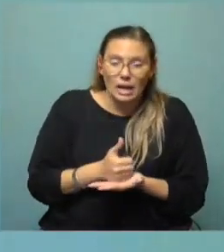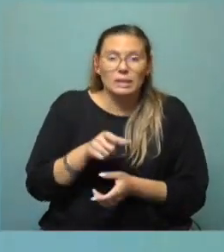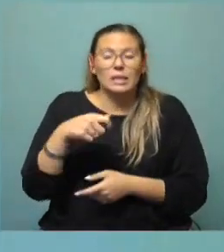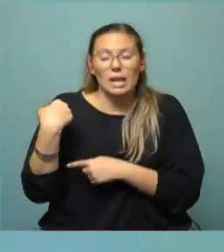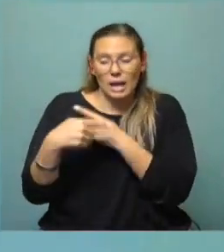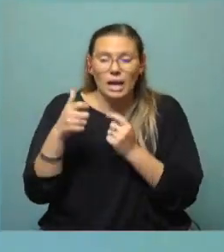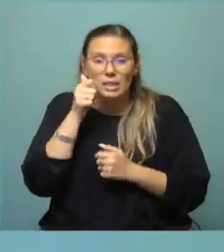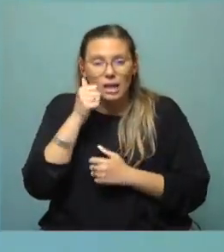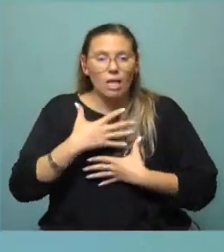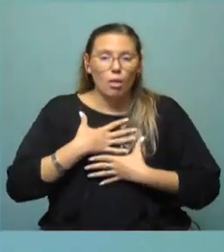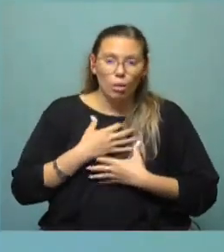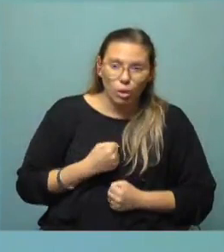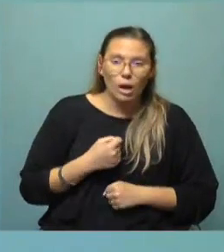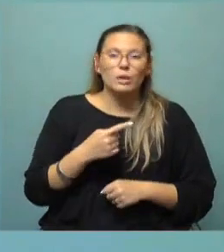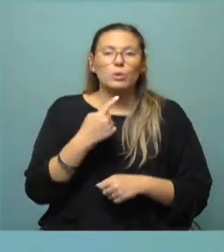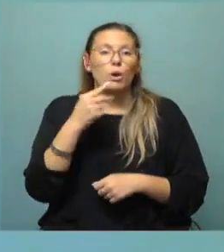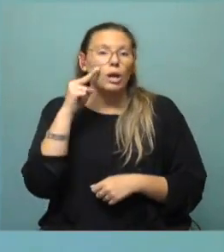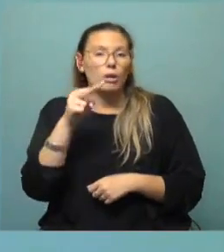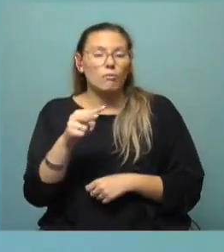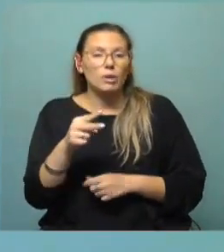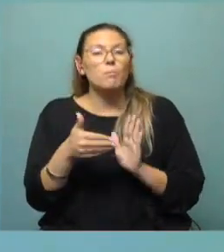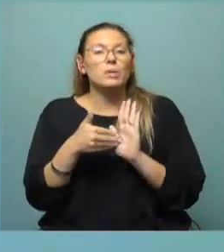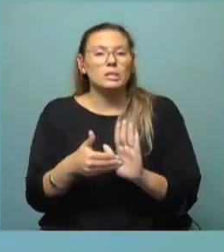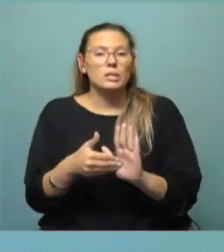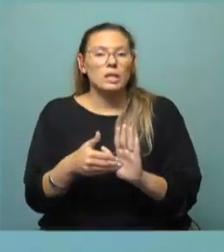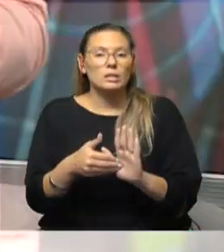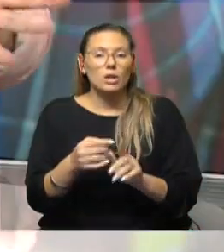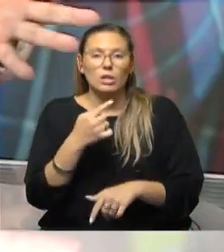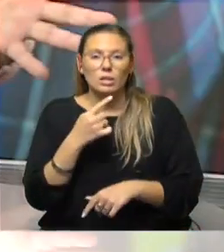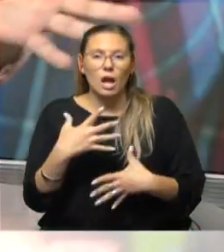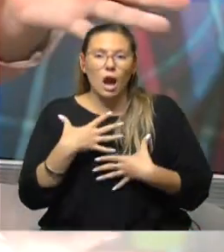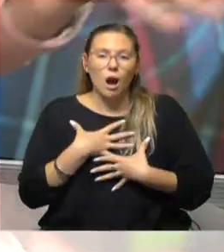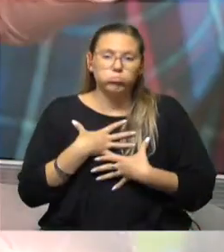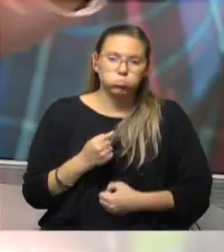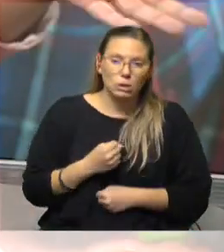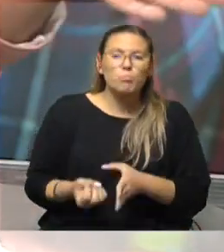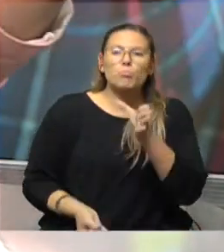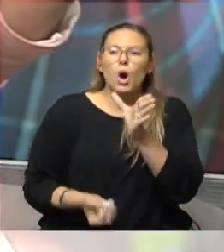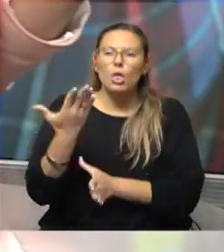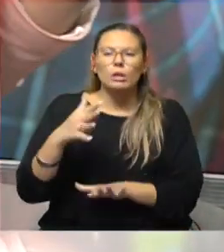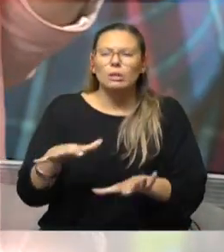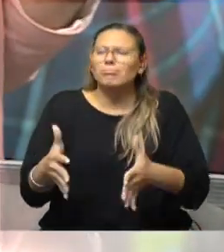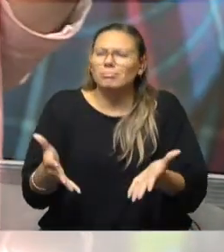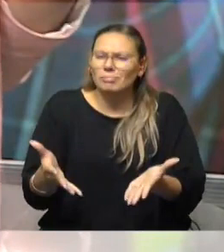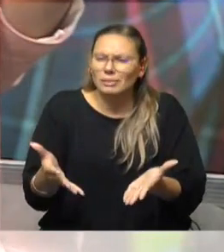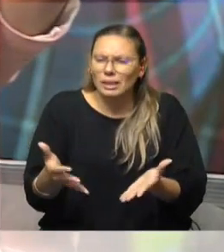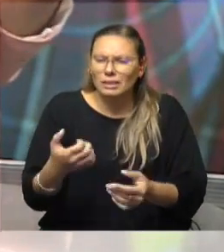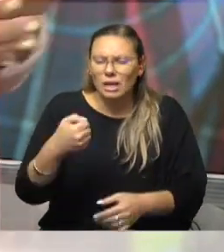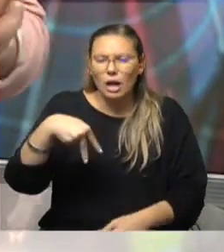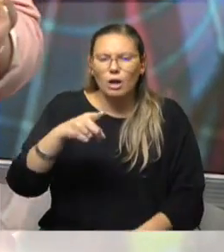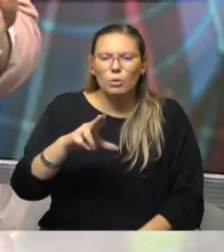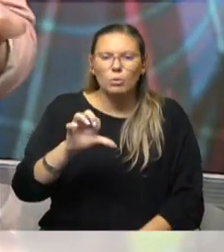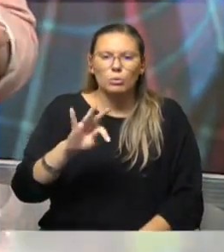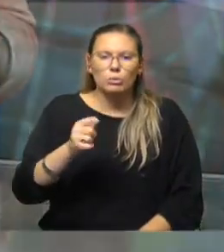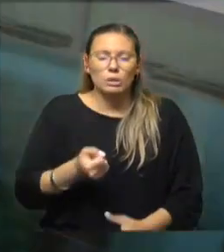hay una expresión que vi entre la presentación de Deforme que dice angustia moderna. ¿Qué vendría a ser la angustia moderna? ¿Cómo la definís? Yo creo que